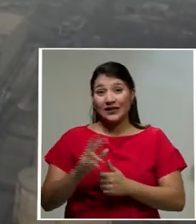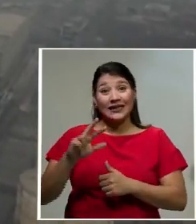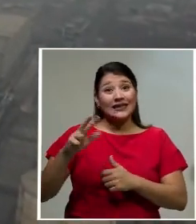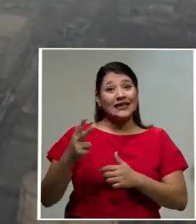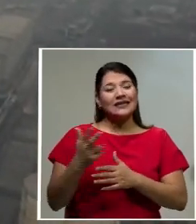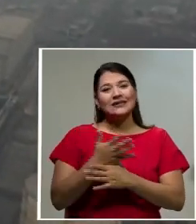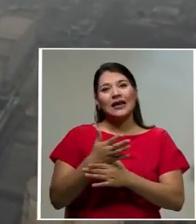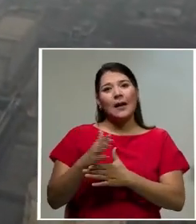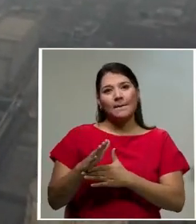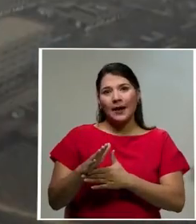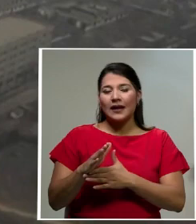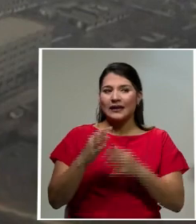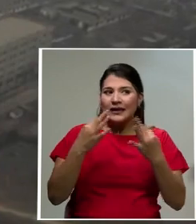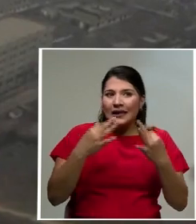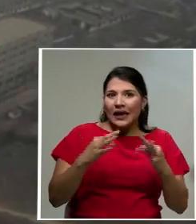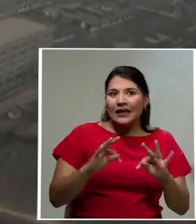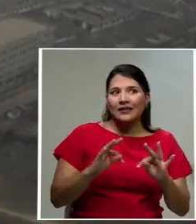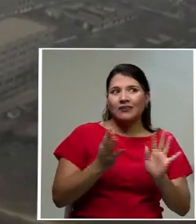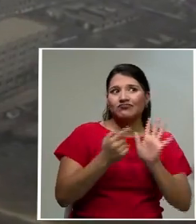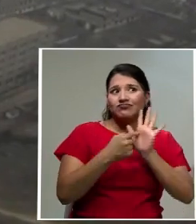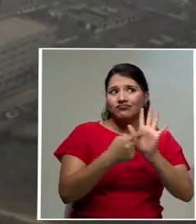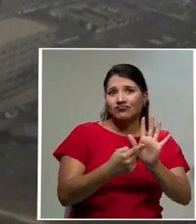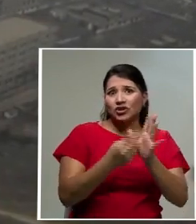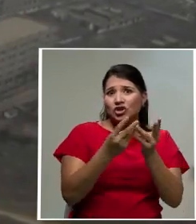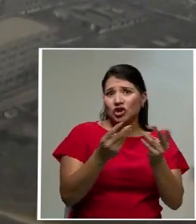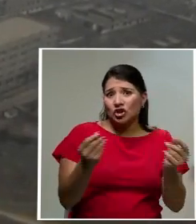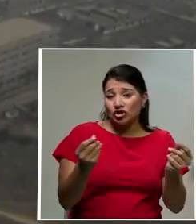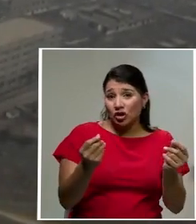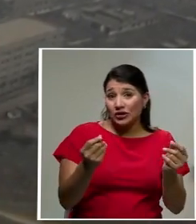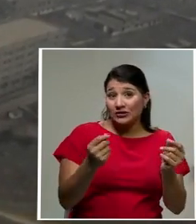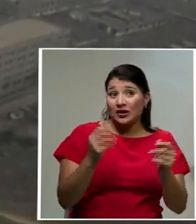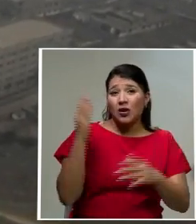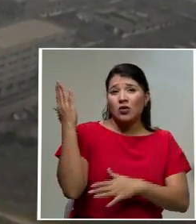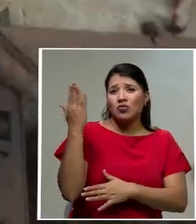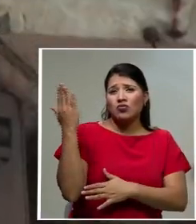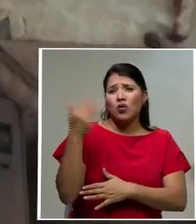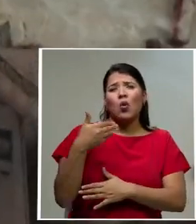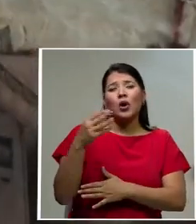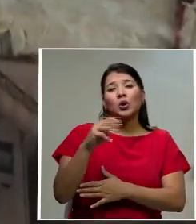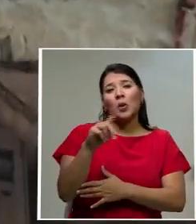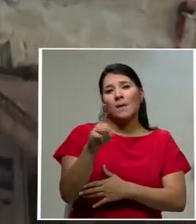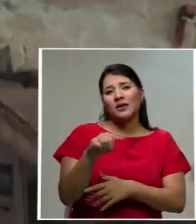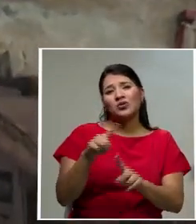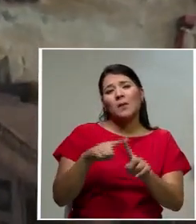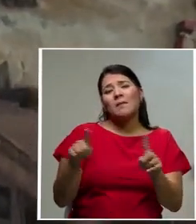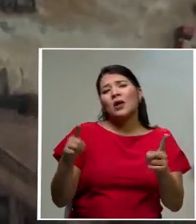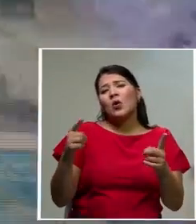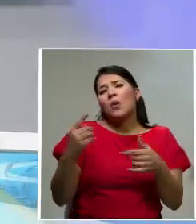las posibles soluciones y se espera para marzo, pero el camino a seguir ya es conocido.